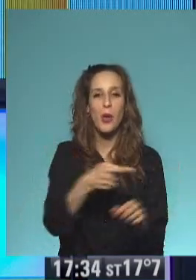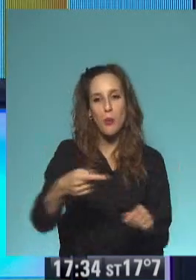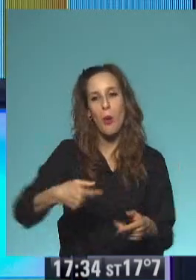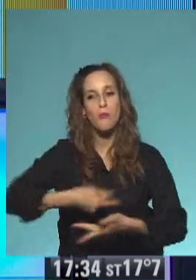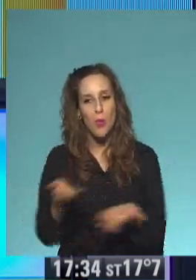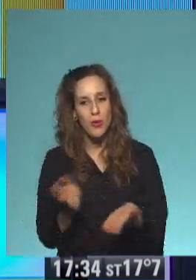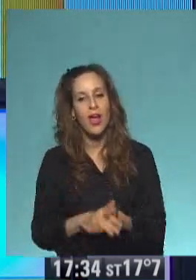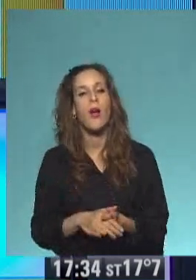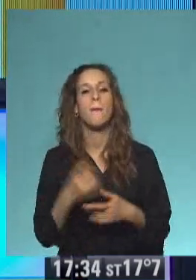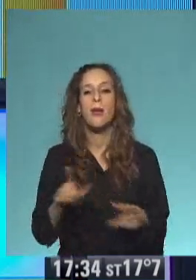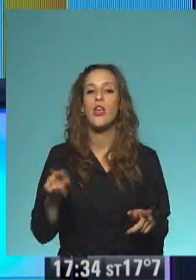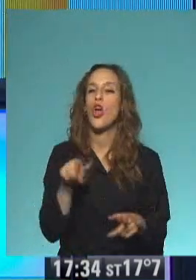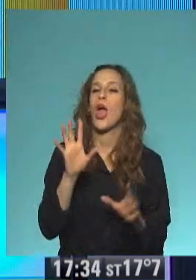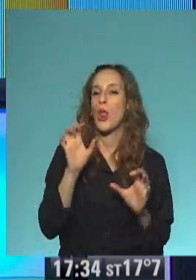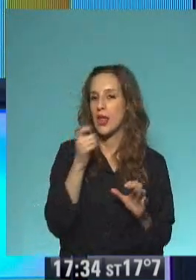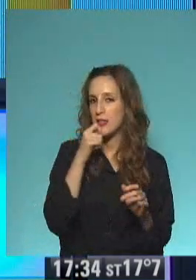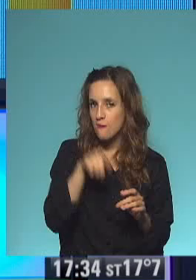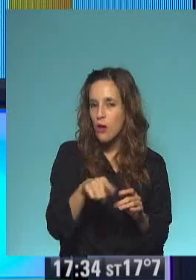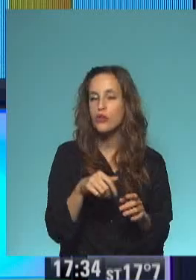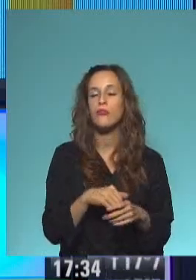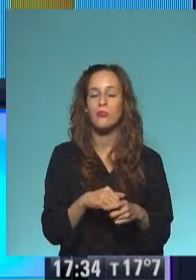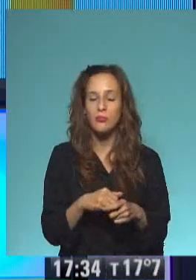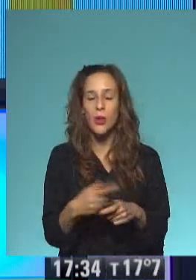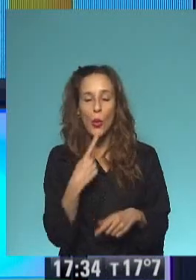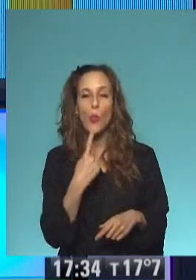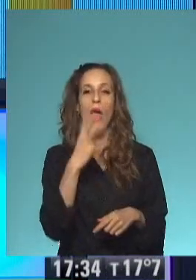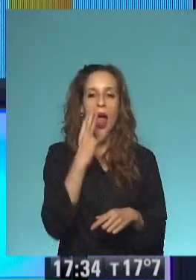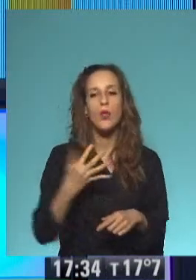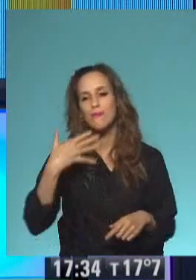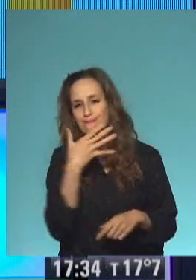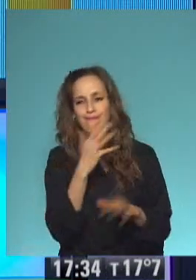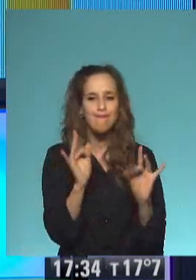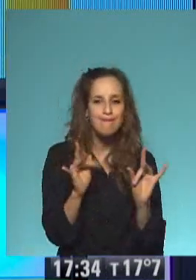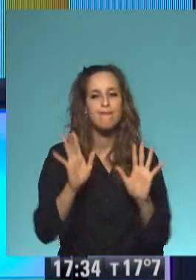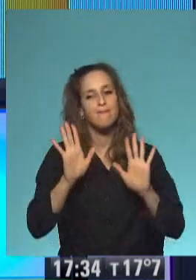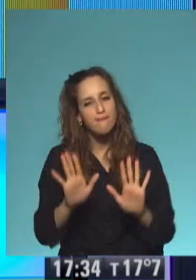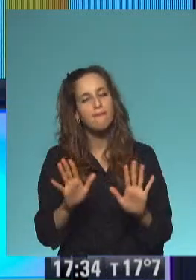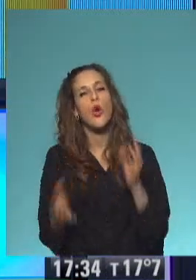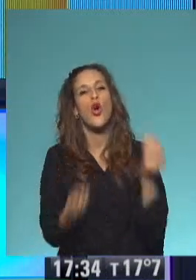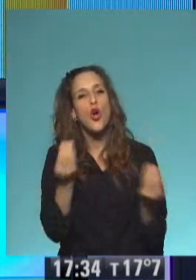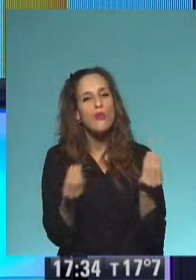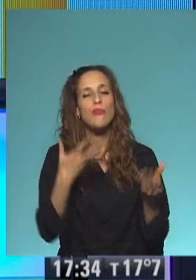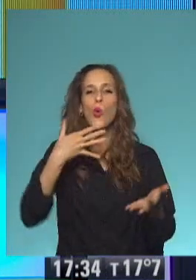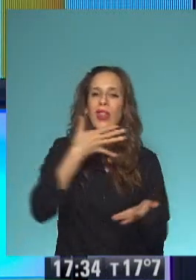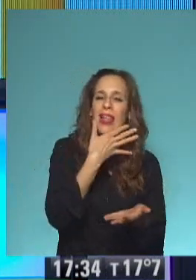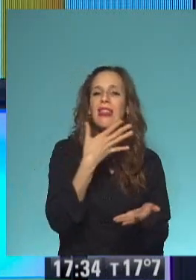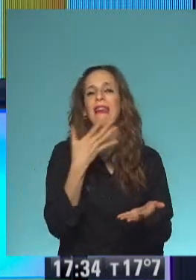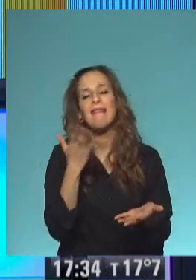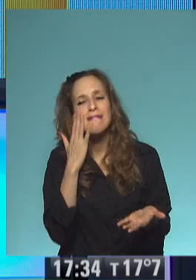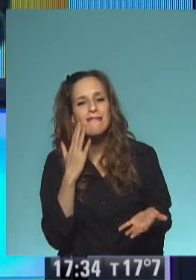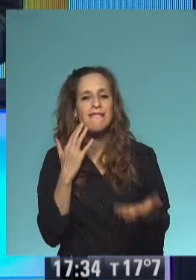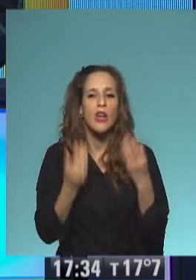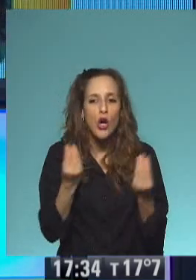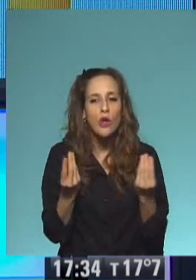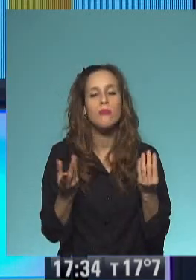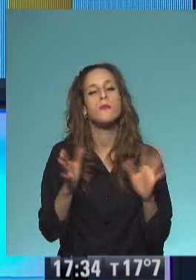@tv_pública. Pero Agus, recordemos que si tenemos alguna duda, algo que no entendí, ¿y esto cómo era, señor? señor Ro. ¿Y esto cómo era? ¿Y